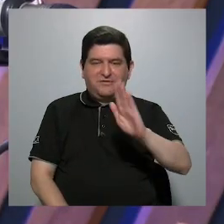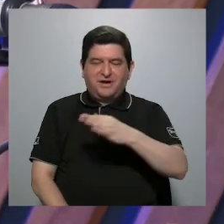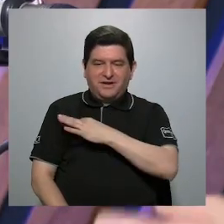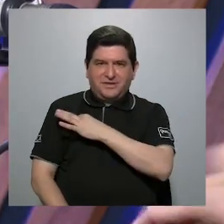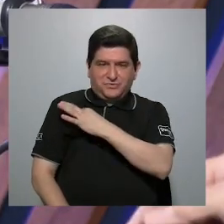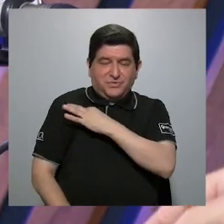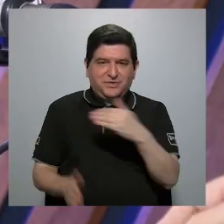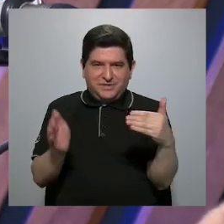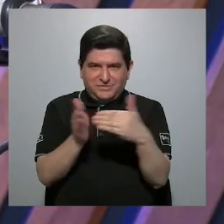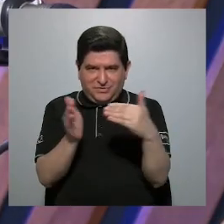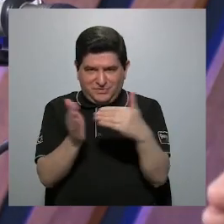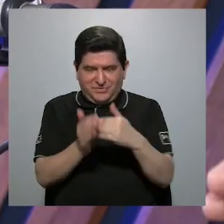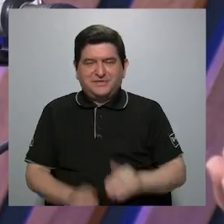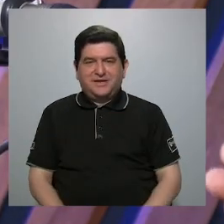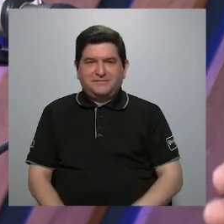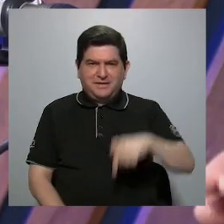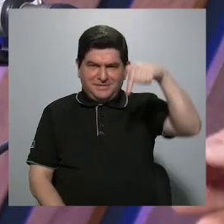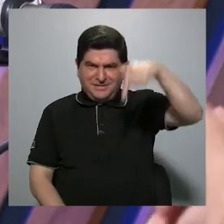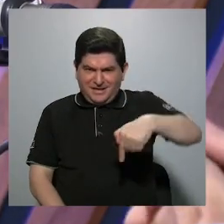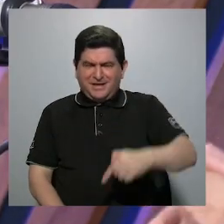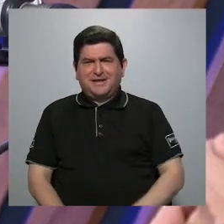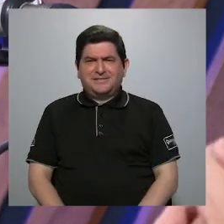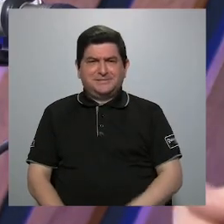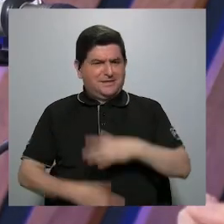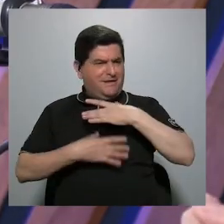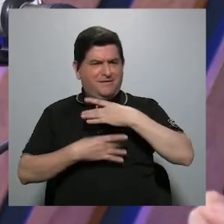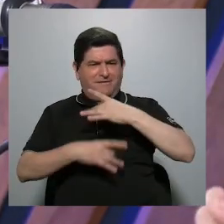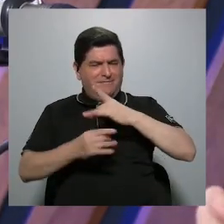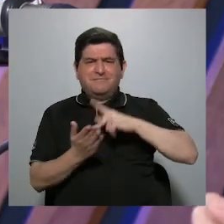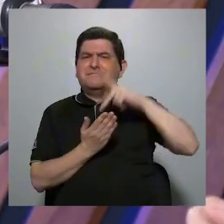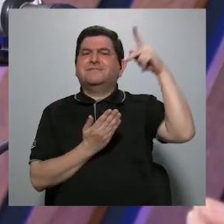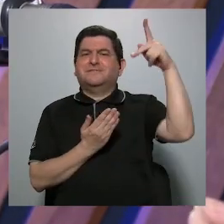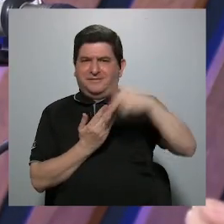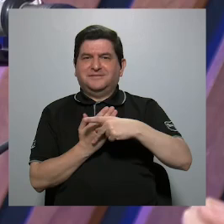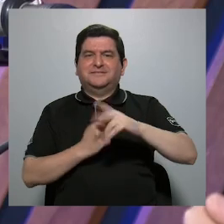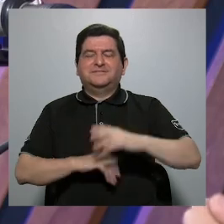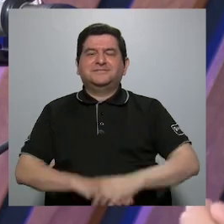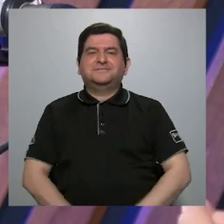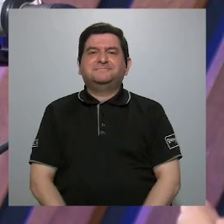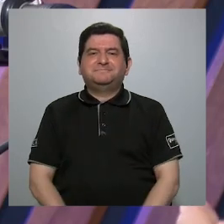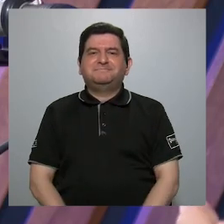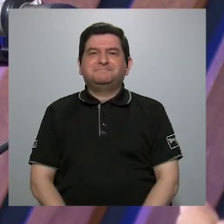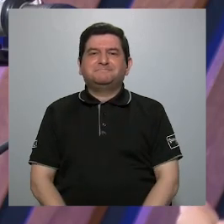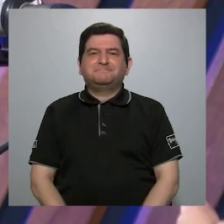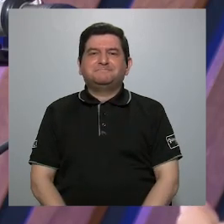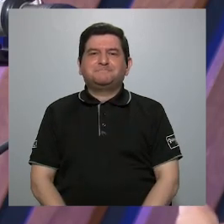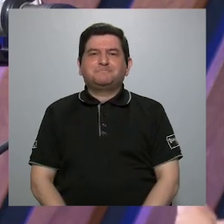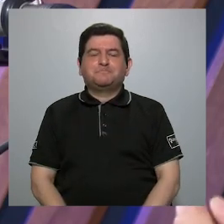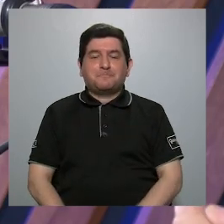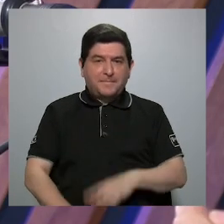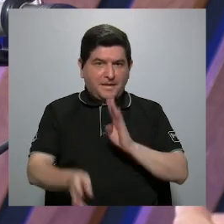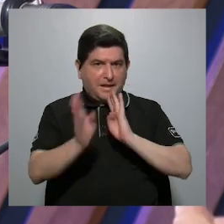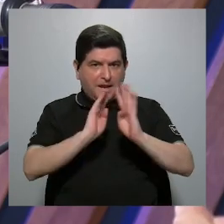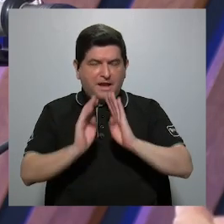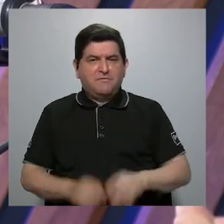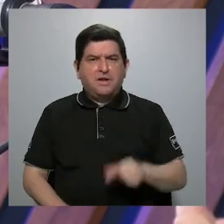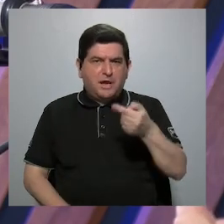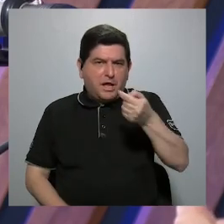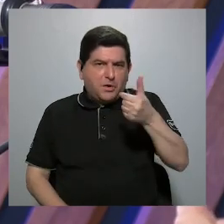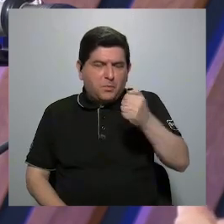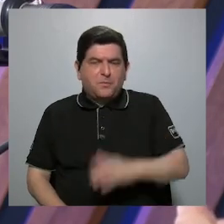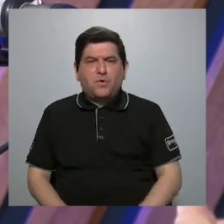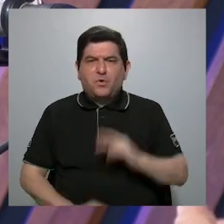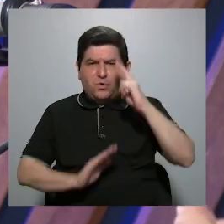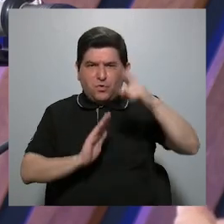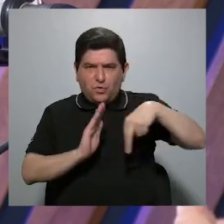su invitación de nuevo a su muy interesante programa. Habíamos hablado un